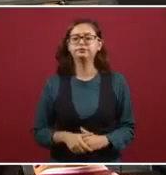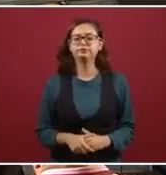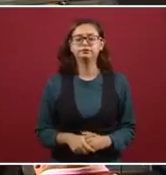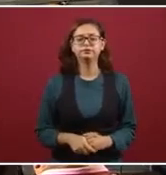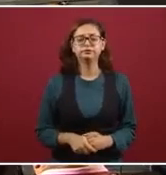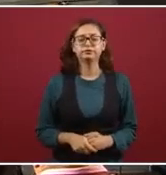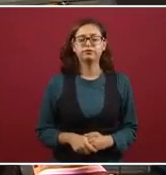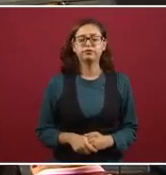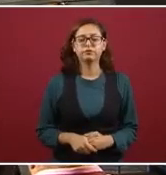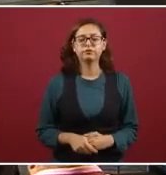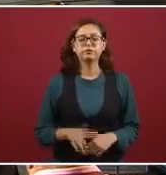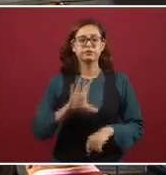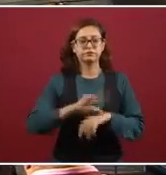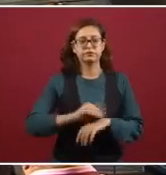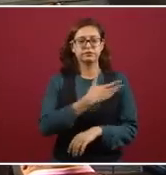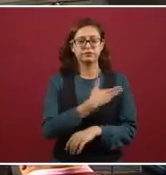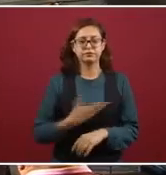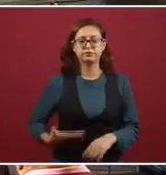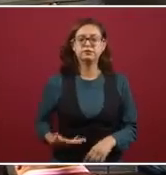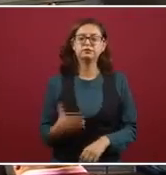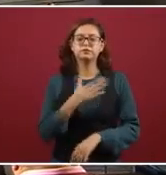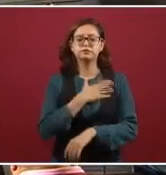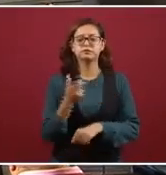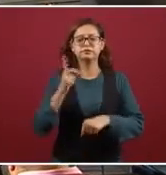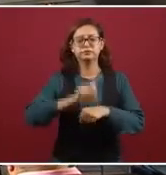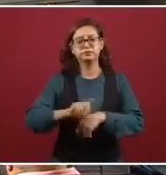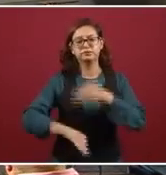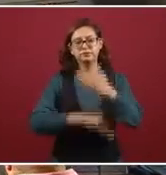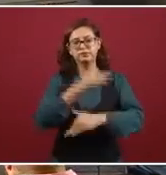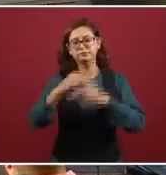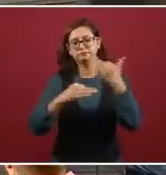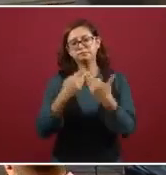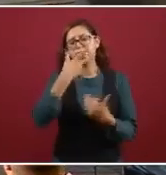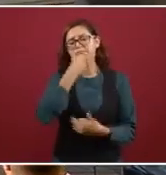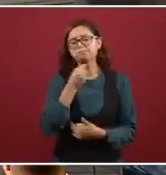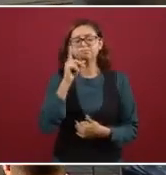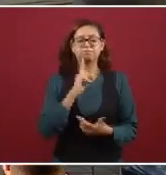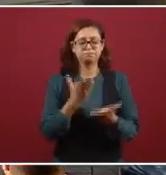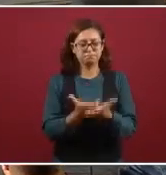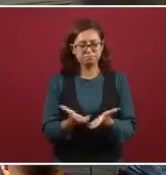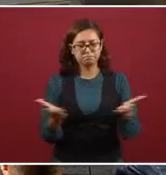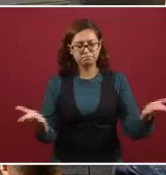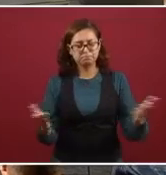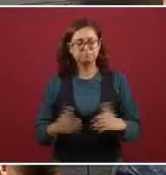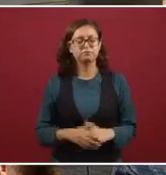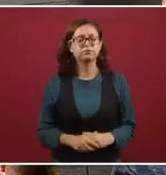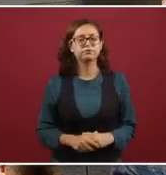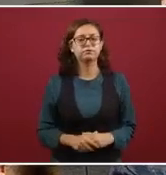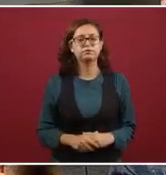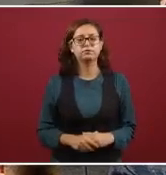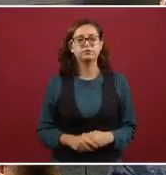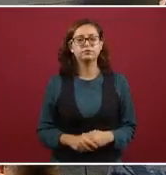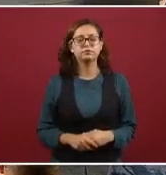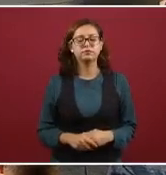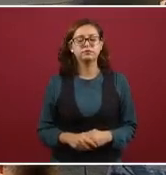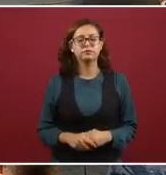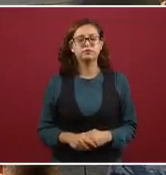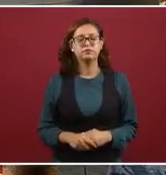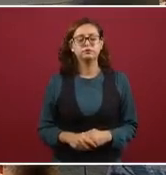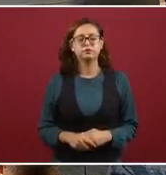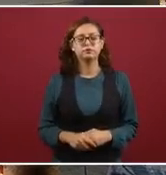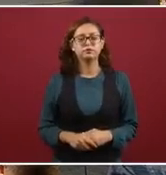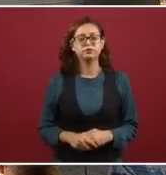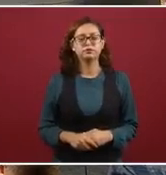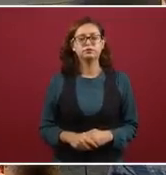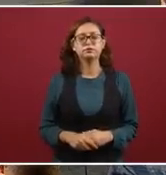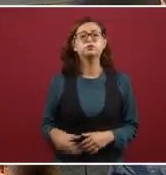Con su permiso, señor presidente, buenos días a todas, a todos. Como es de su conocimiento, el día de ayer,